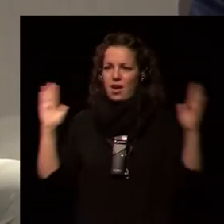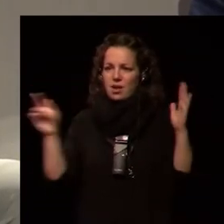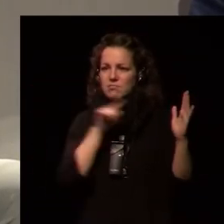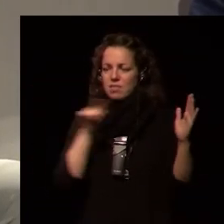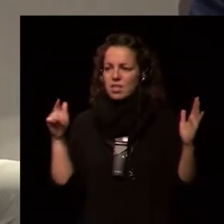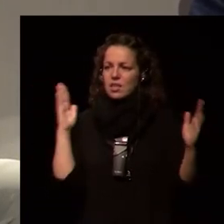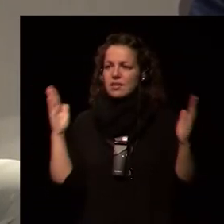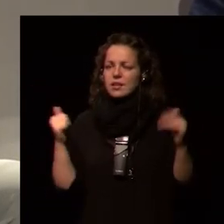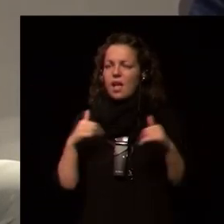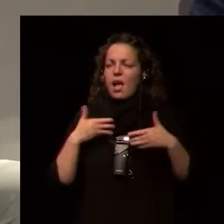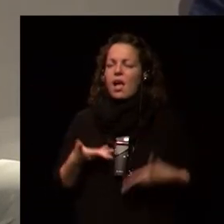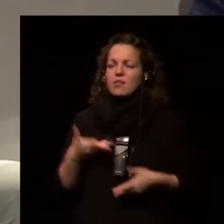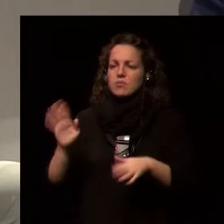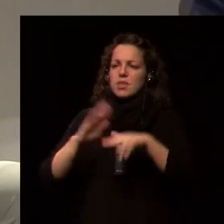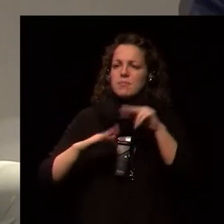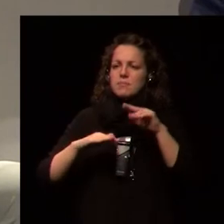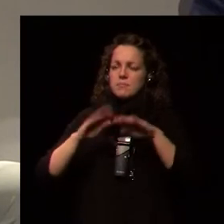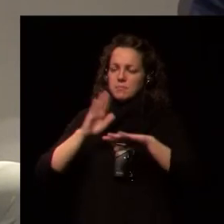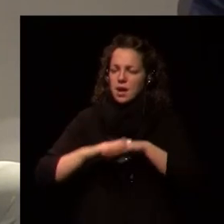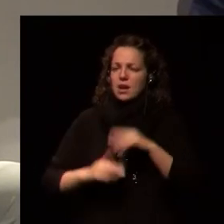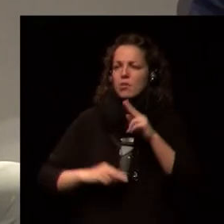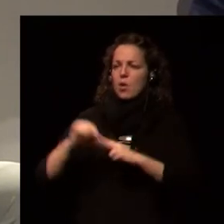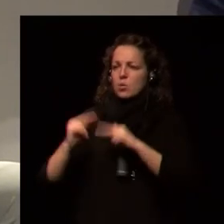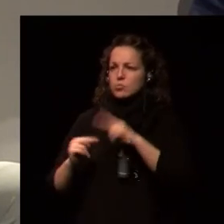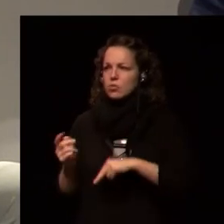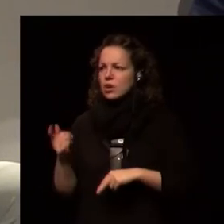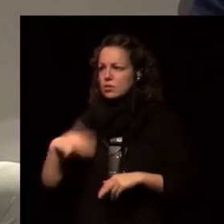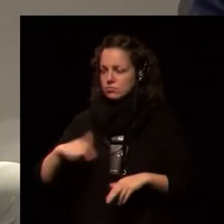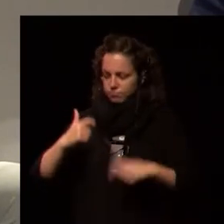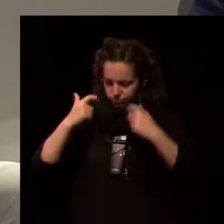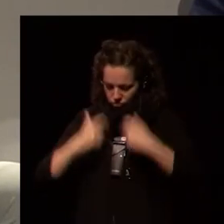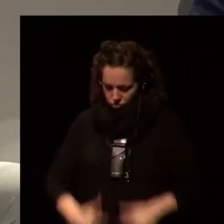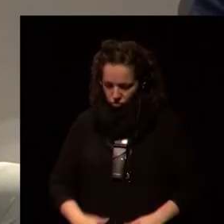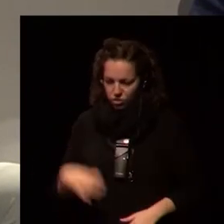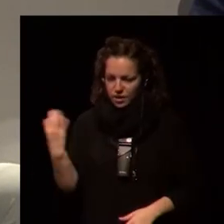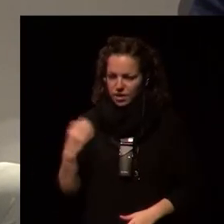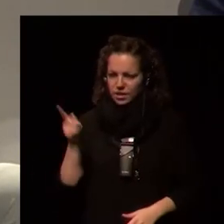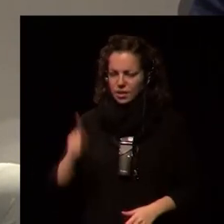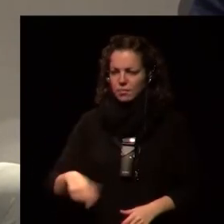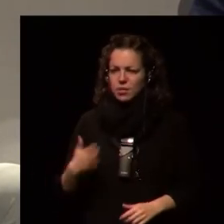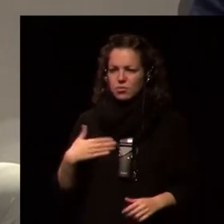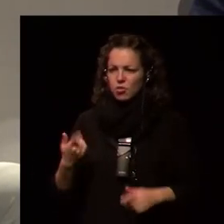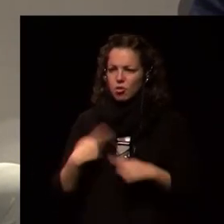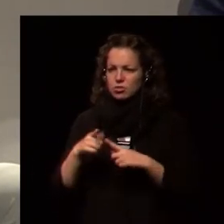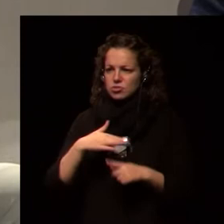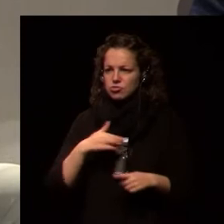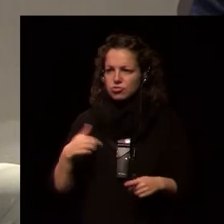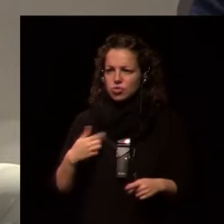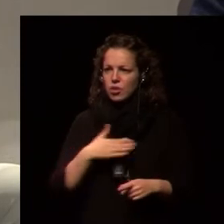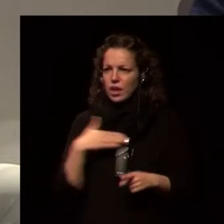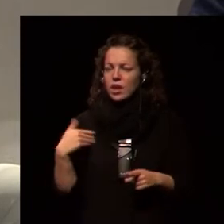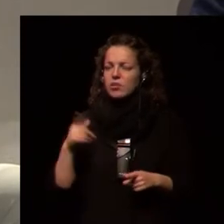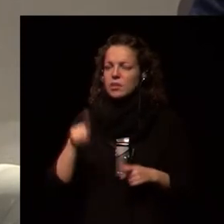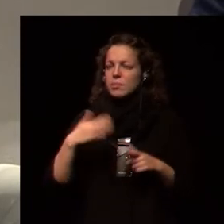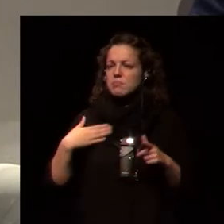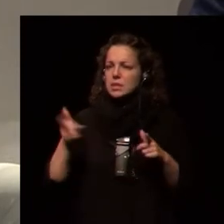contribuido a formar, construir mi ser, mis perspectivas y mis